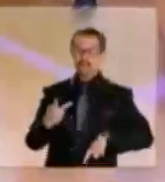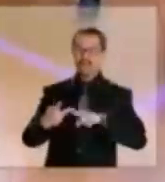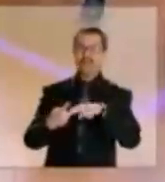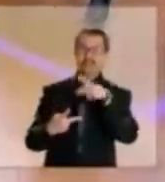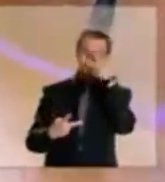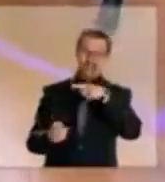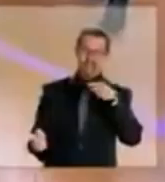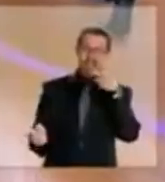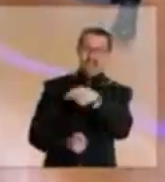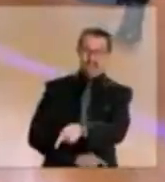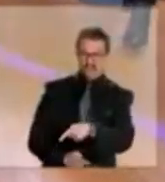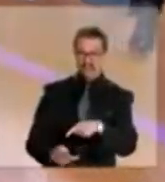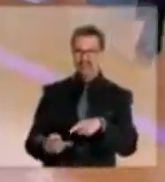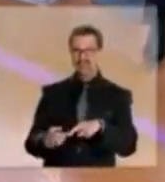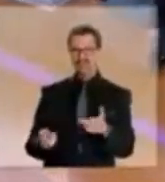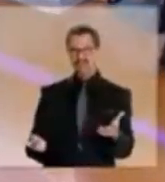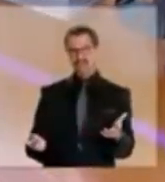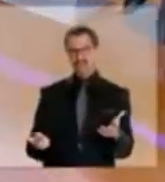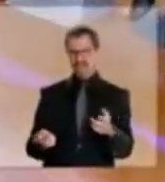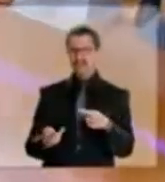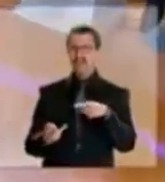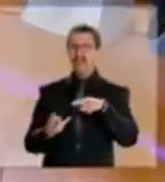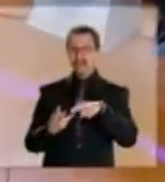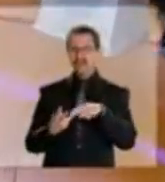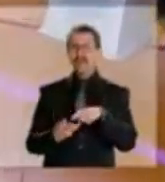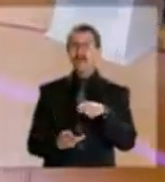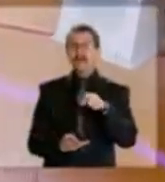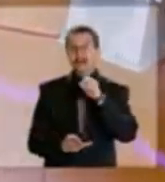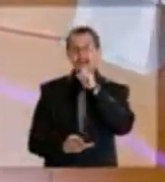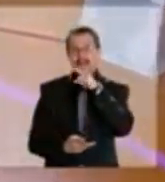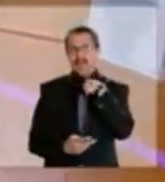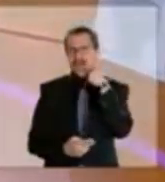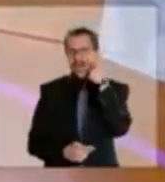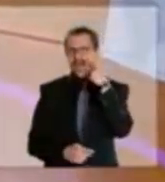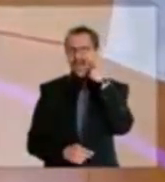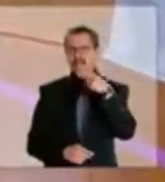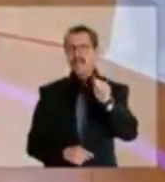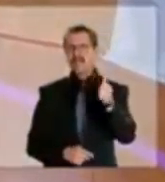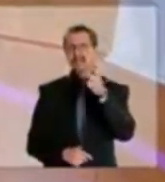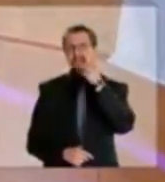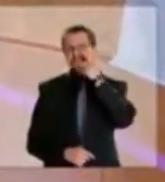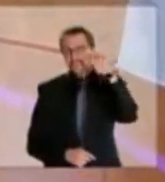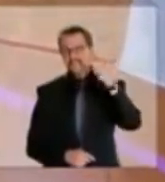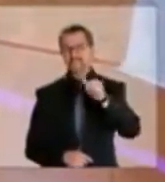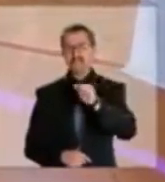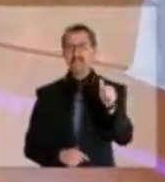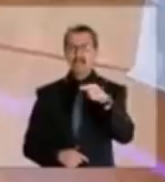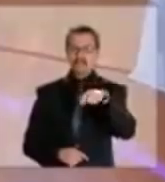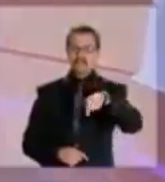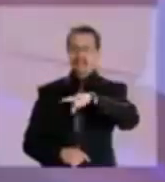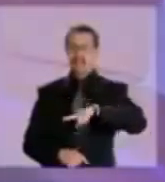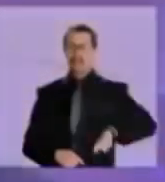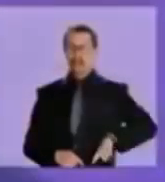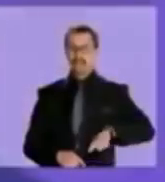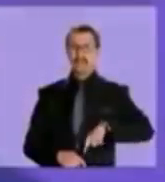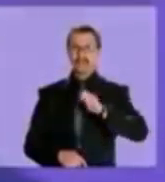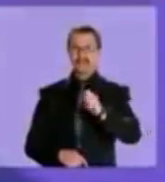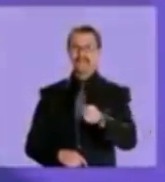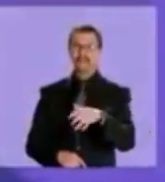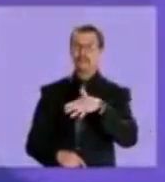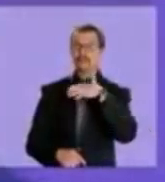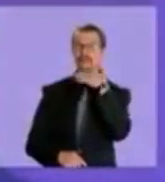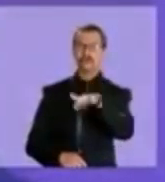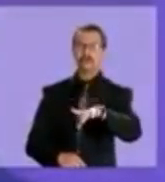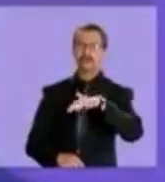ha llegado a decir que el gobierno es corrupto gigante lo que son las